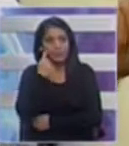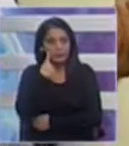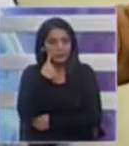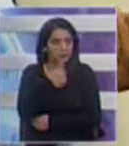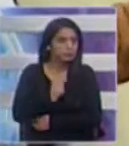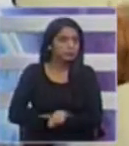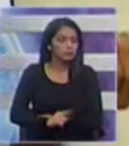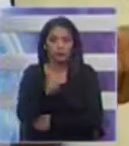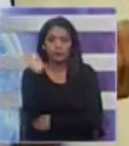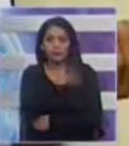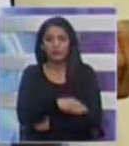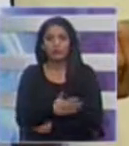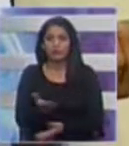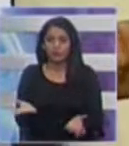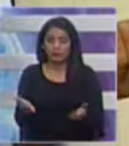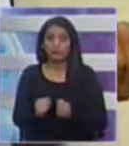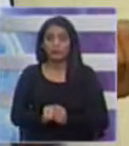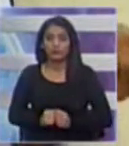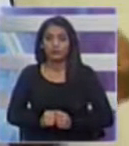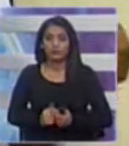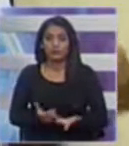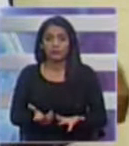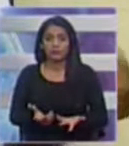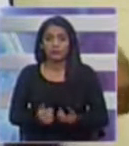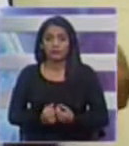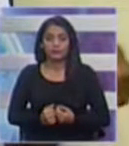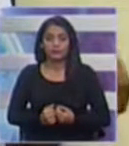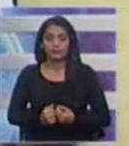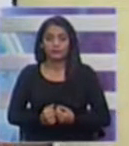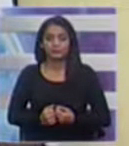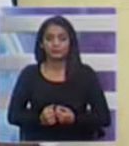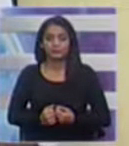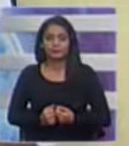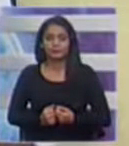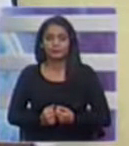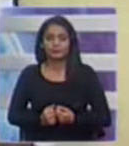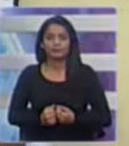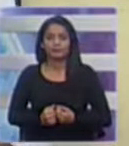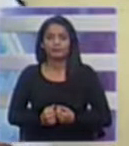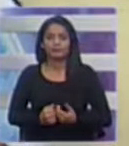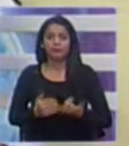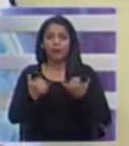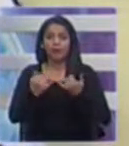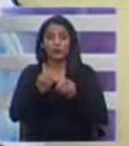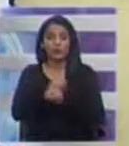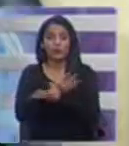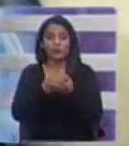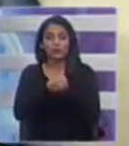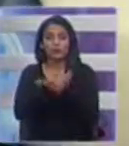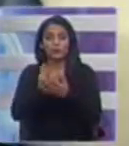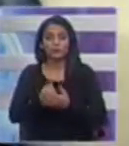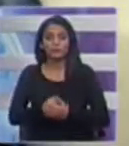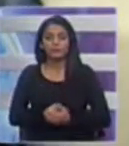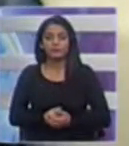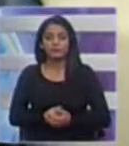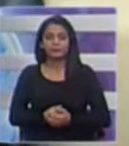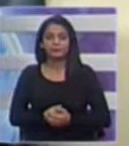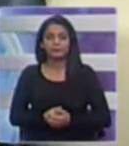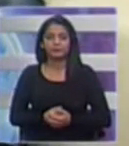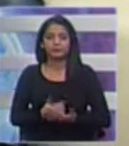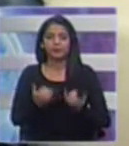en las urnas. Y eso lo digo porque al fin y al cabo los más importantes son los ciudadanos. Ellos son los que deciden. Fabricio